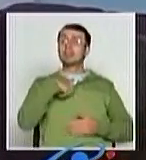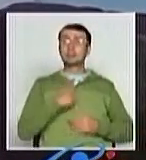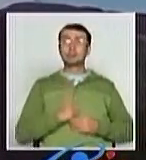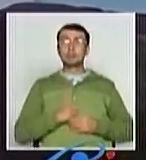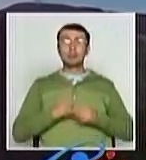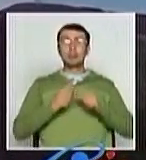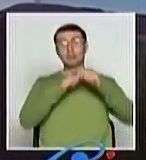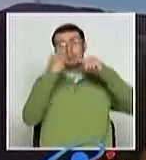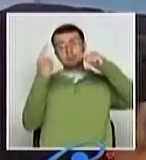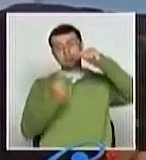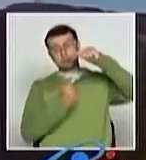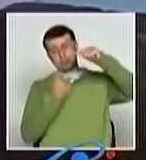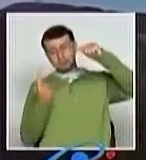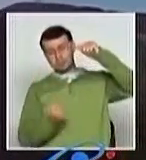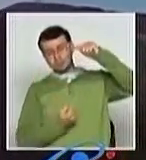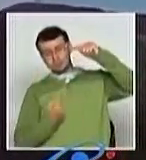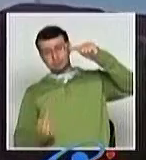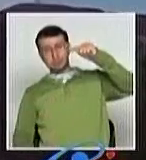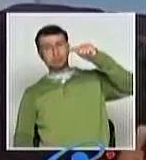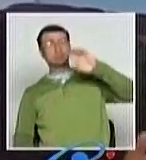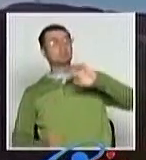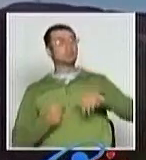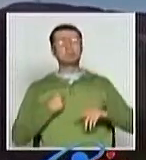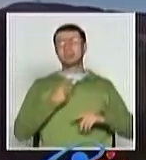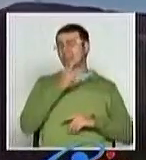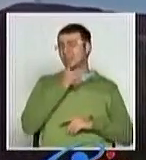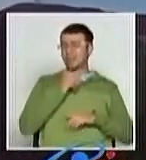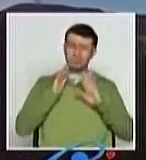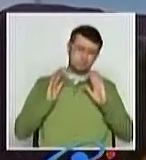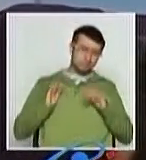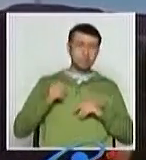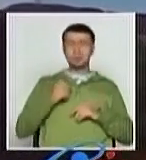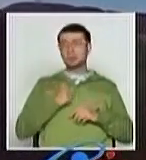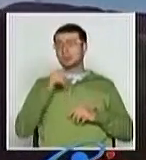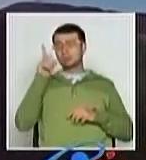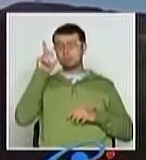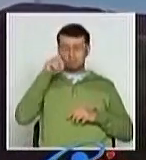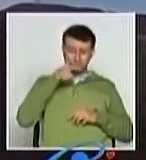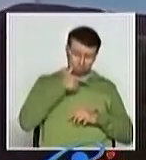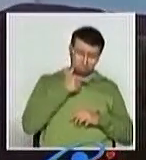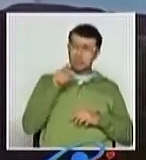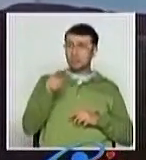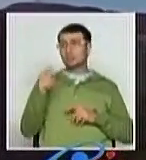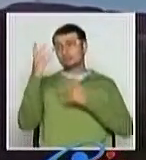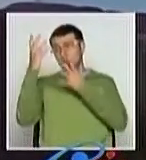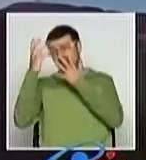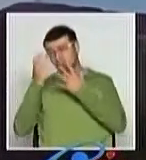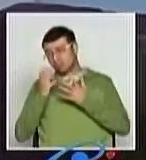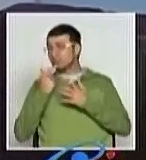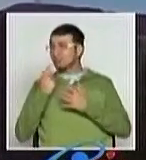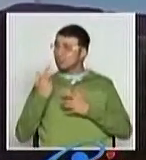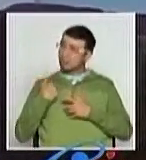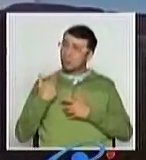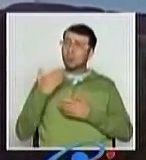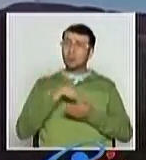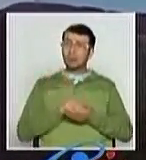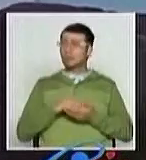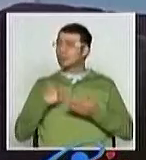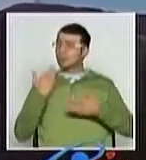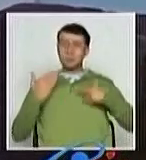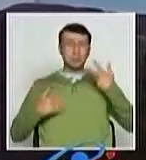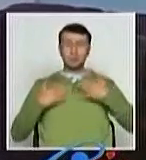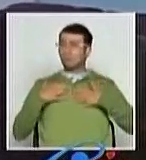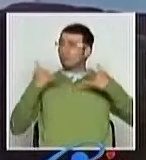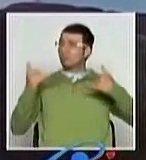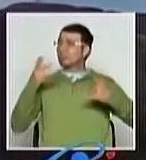descendente Entonces no hago nada estoy triste soy melancólica el psiquiatra me dice que no va a tener nuevamente mi vida placentera